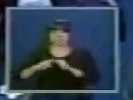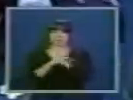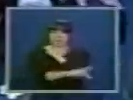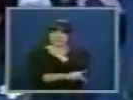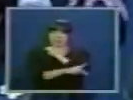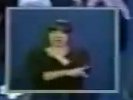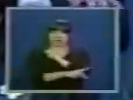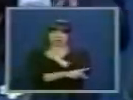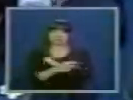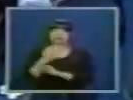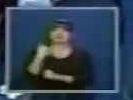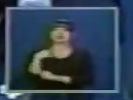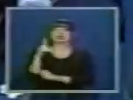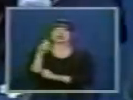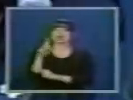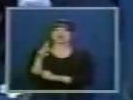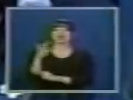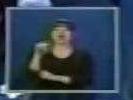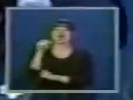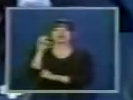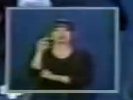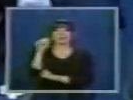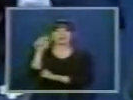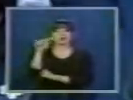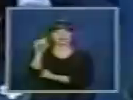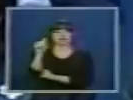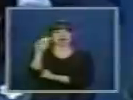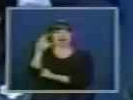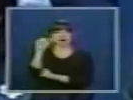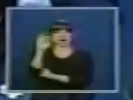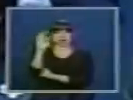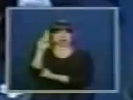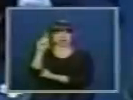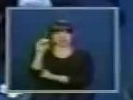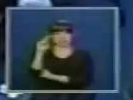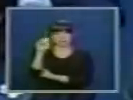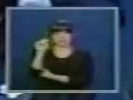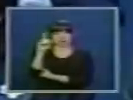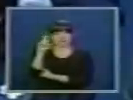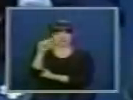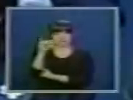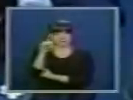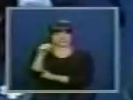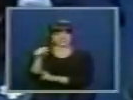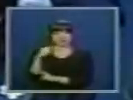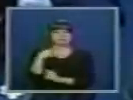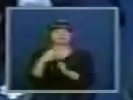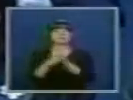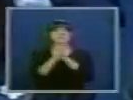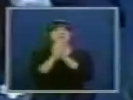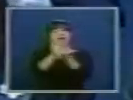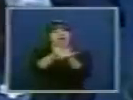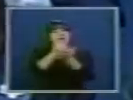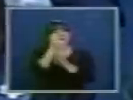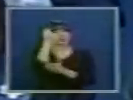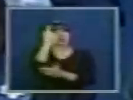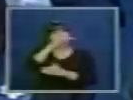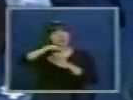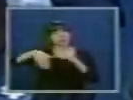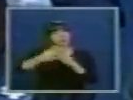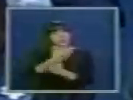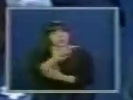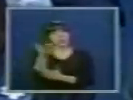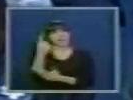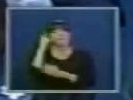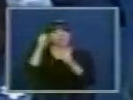República, el doctor José María Castro Madriz. Pido la ayuda y comprensión de todas y todos ustedes para